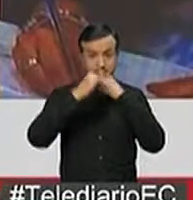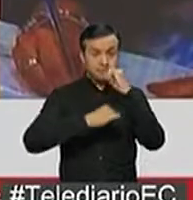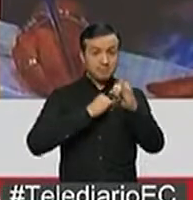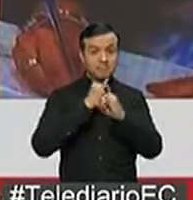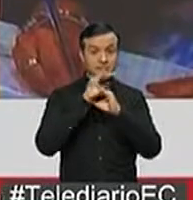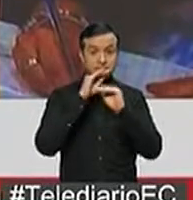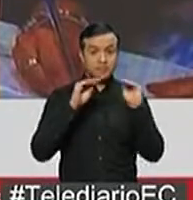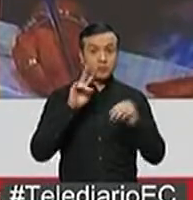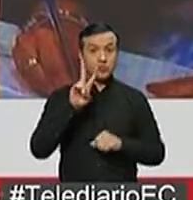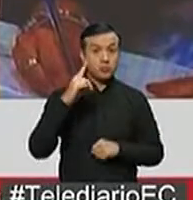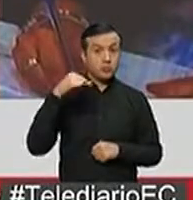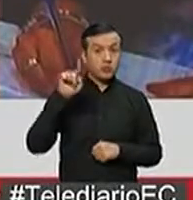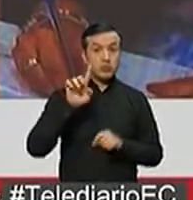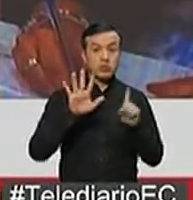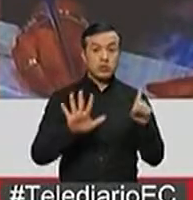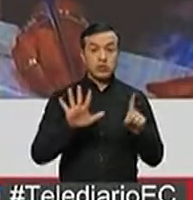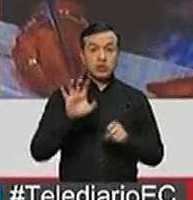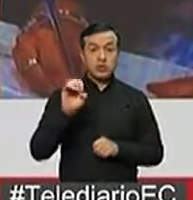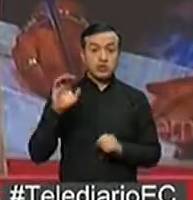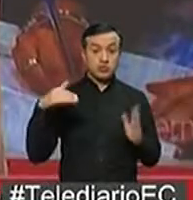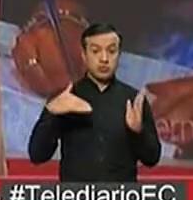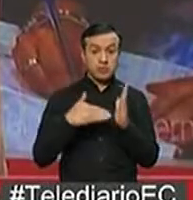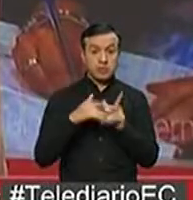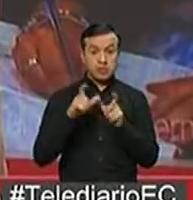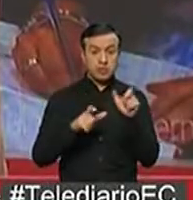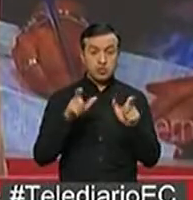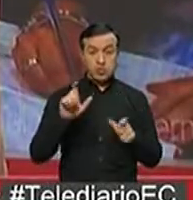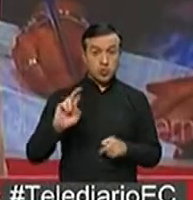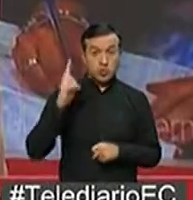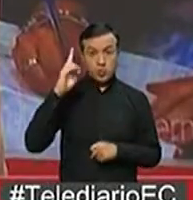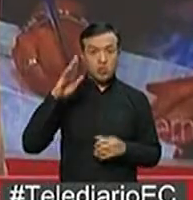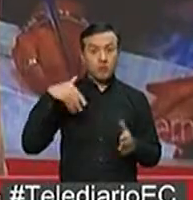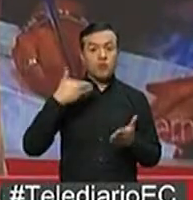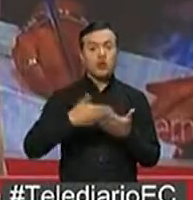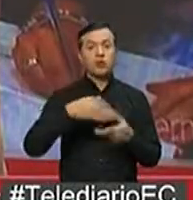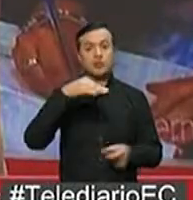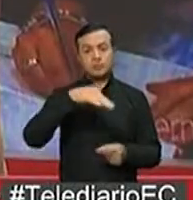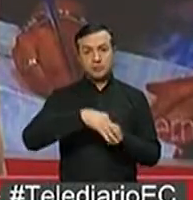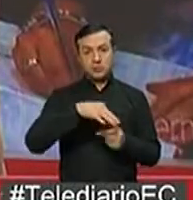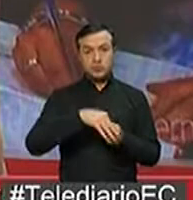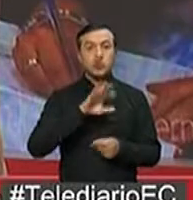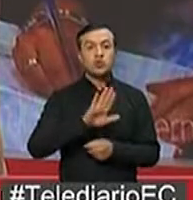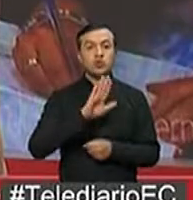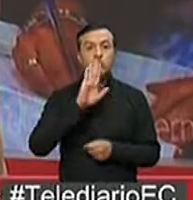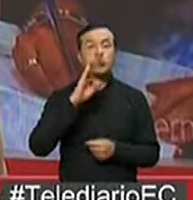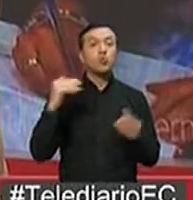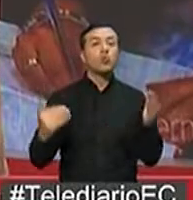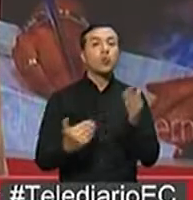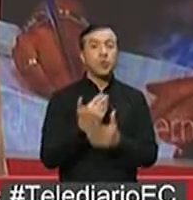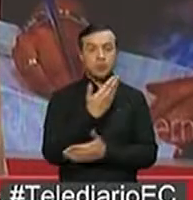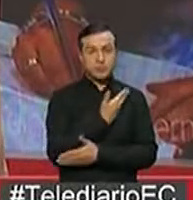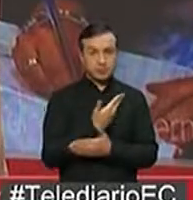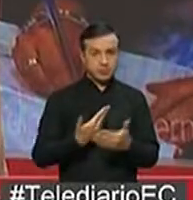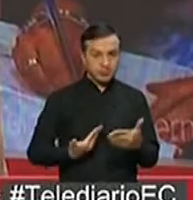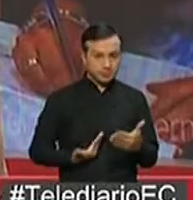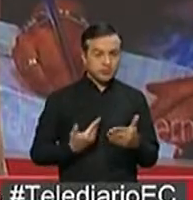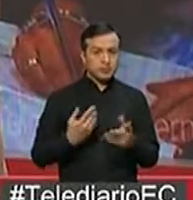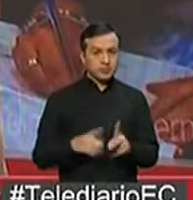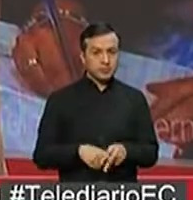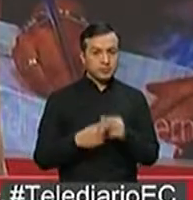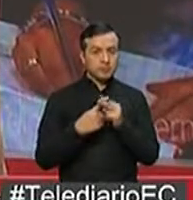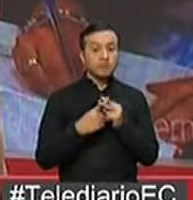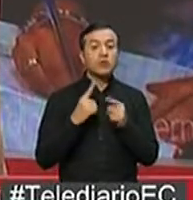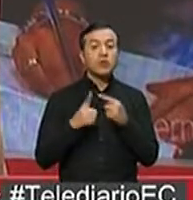informamos que 2.600.000 uruguayos acudieron a las urnas para elegir a quién será su próximo presidente, que inicia su mandato